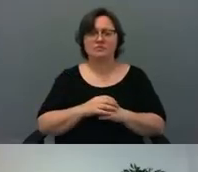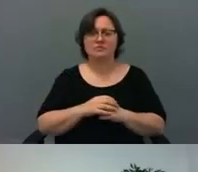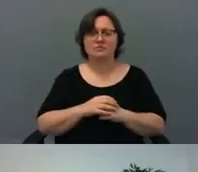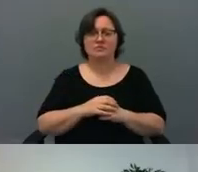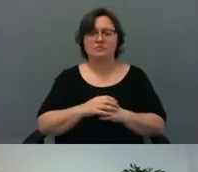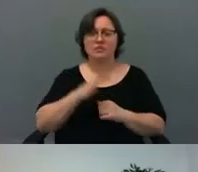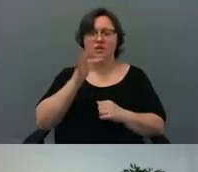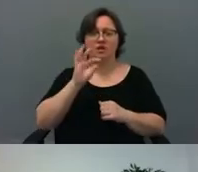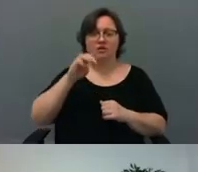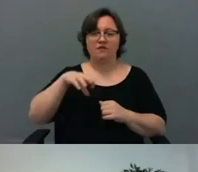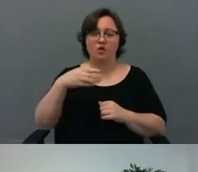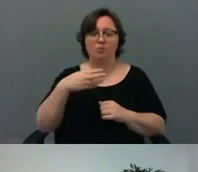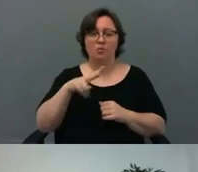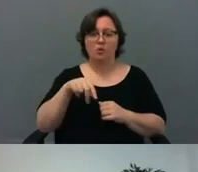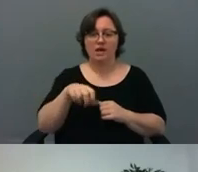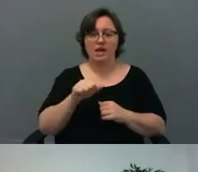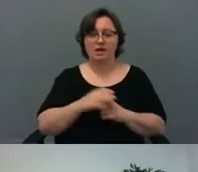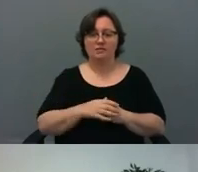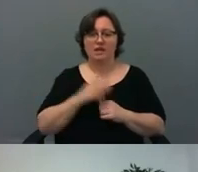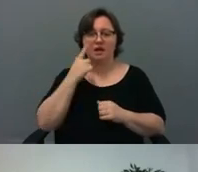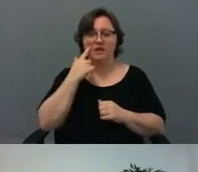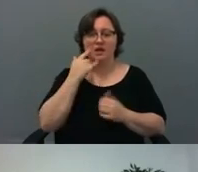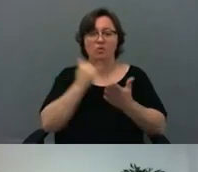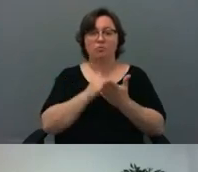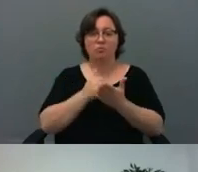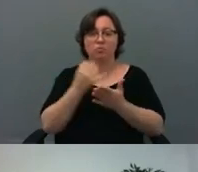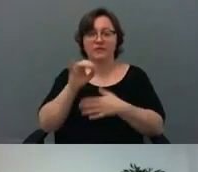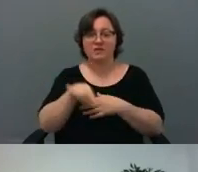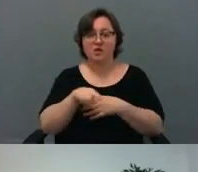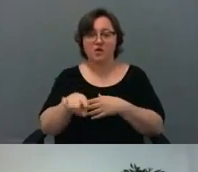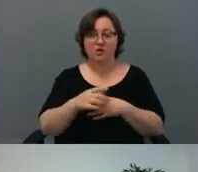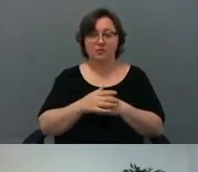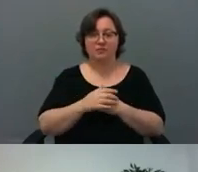Fonbuena, a ver si también nos puedes formular vuestra pregunta.